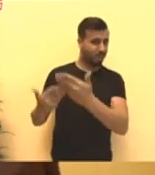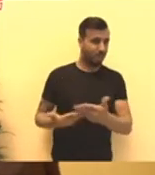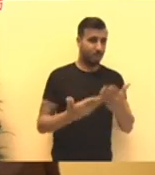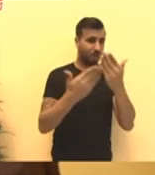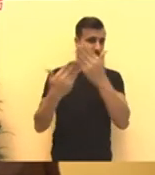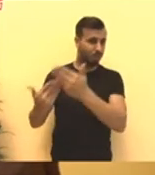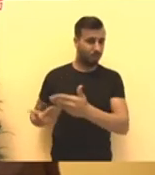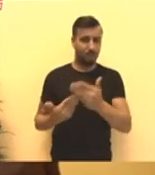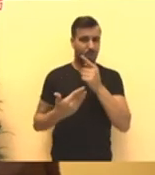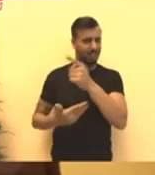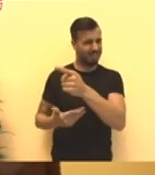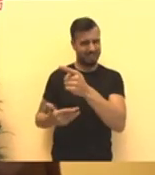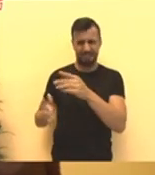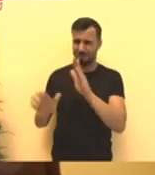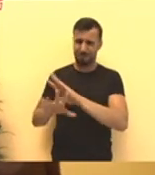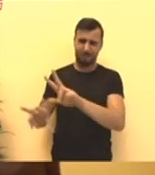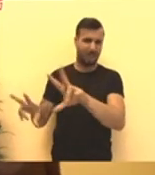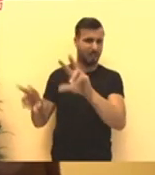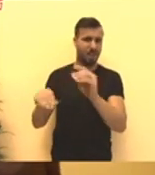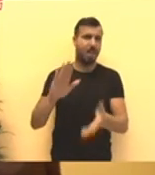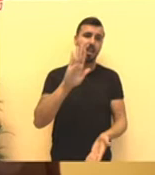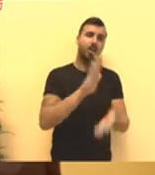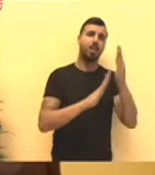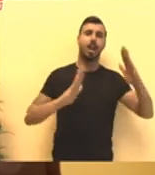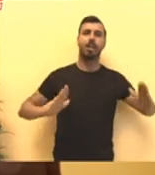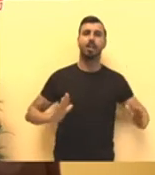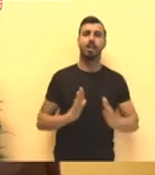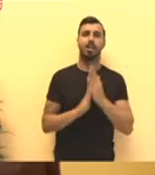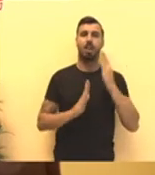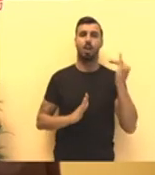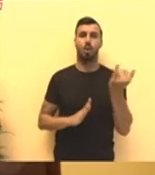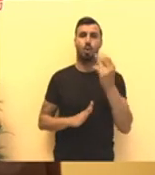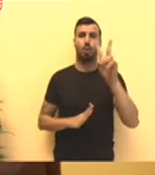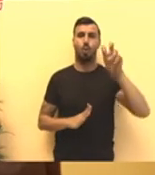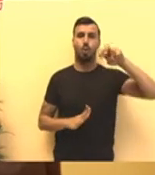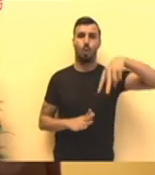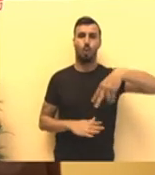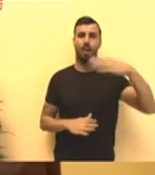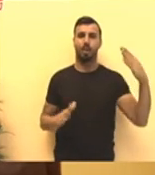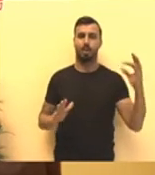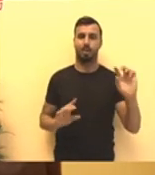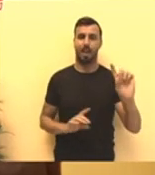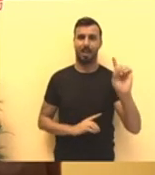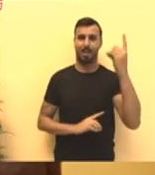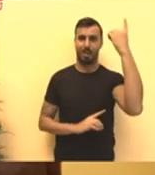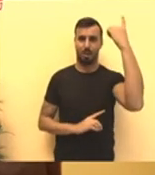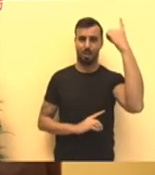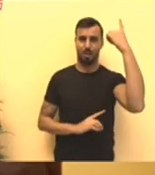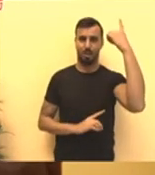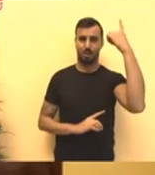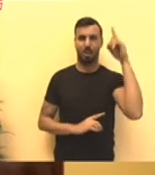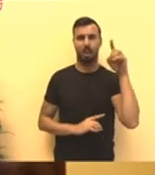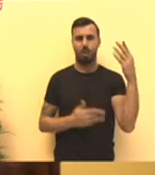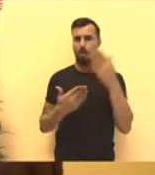Dios, que es un colegio especial, que ahí iba a tener de todo, que iba a tener rehabilitación. Y mi madre metió la pata y me llevó a San Juan de